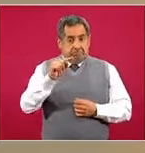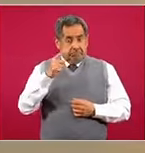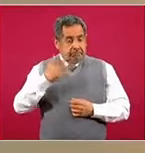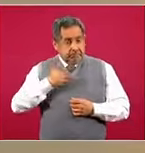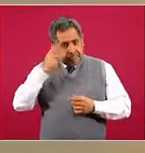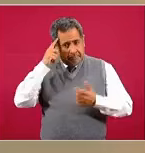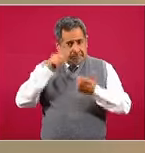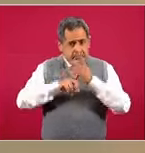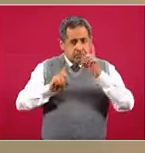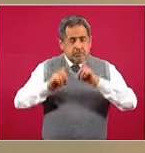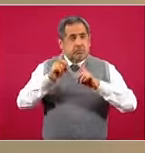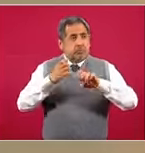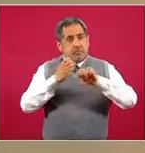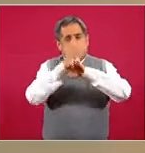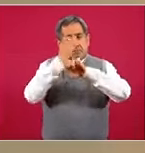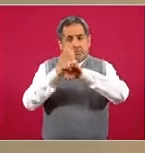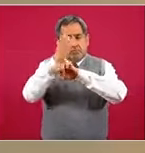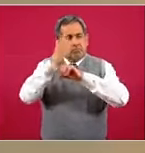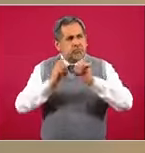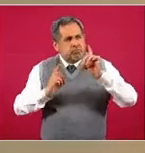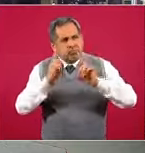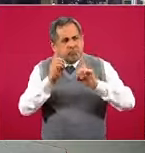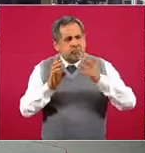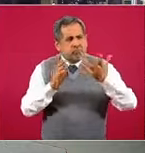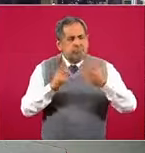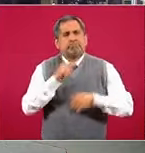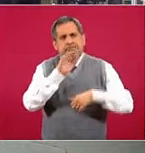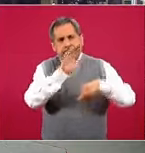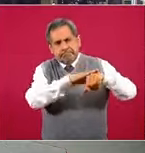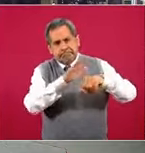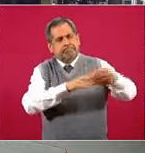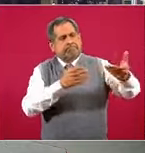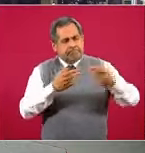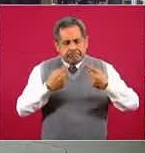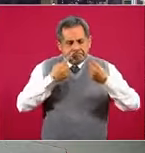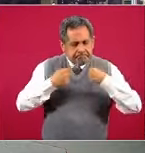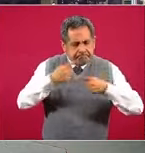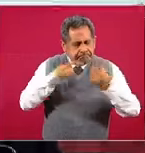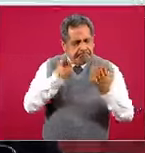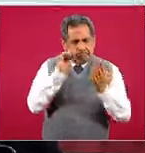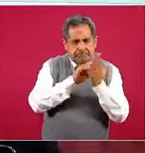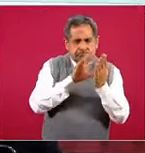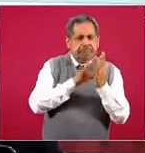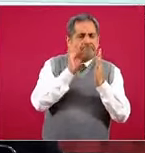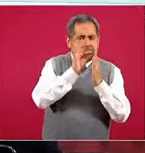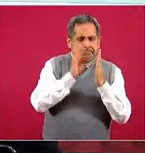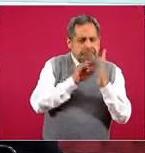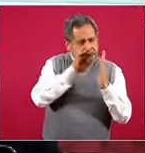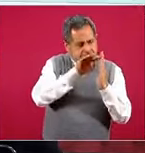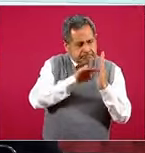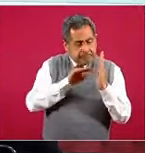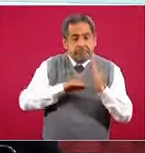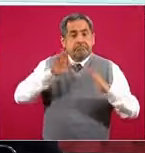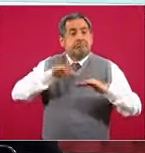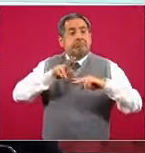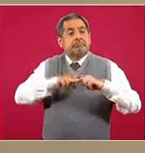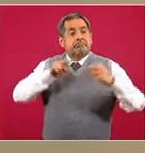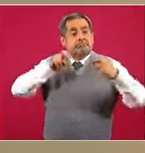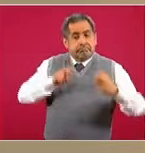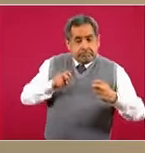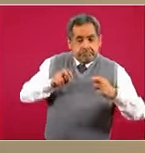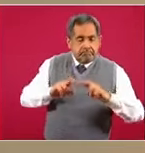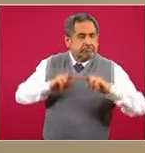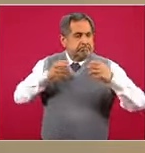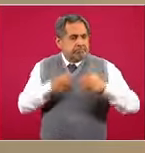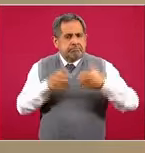de los gobiernos locales sobre la construcción de los indicadores, se pueden y se han tenido y se tienen sesiones